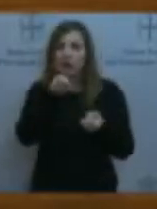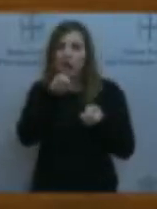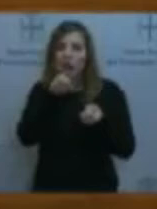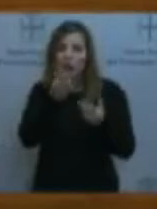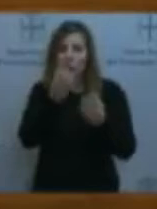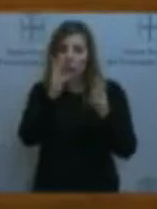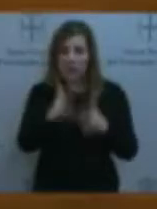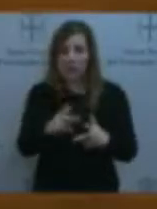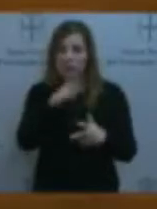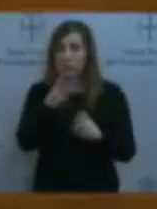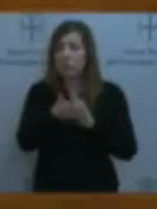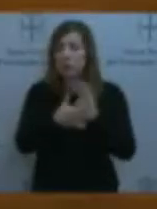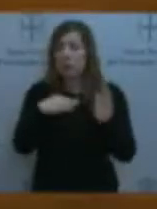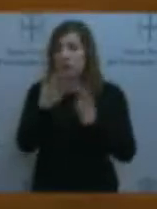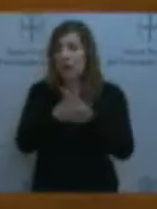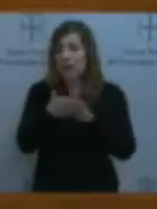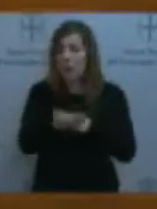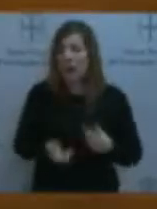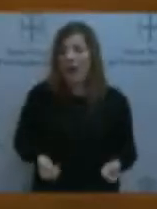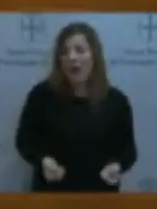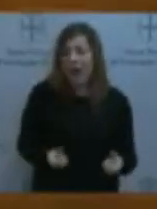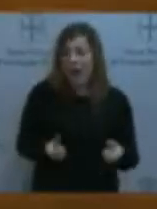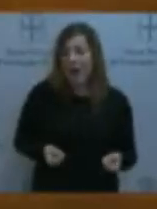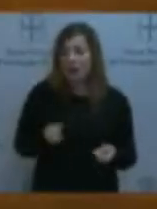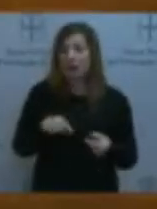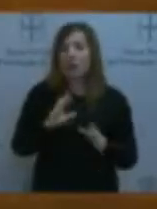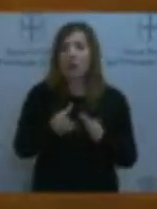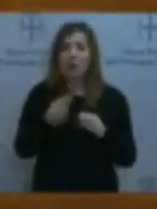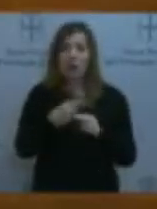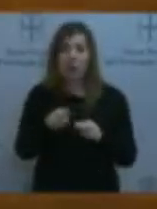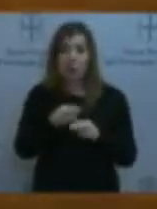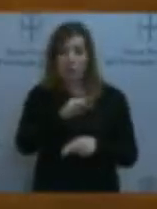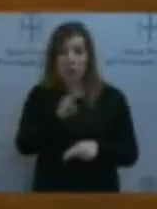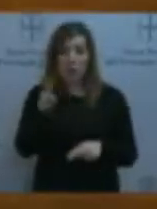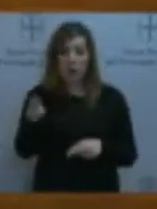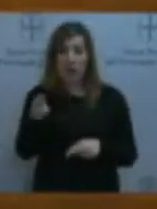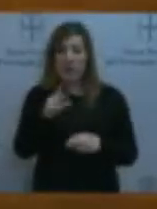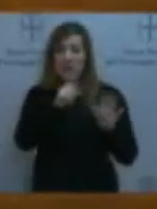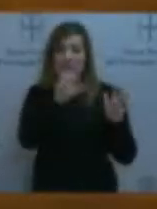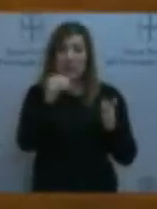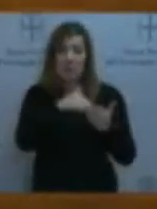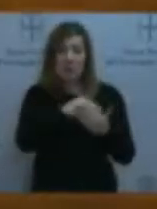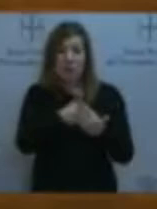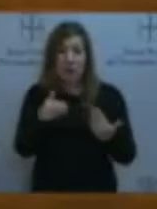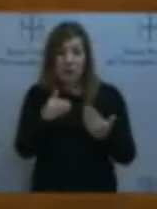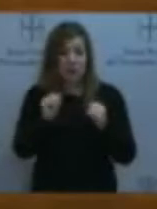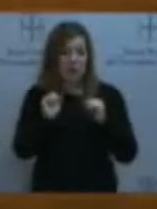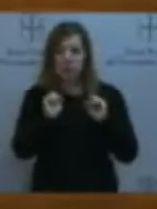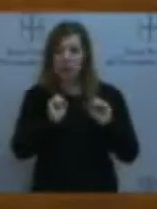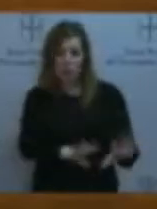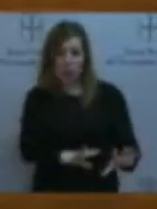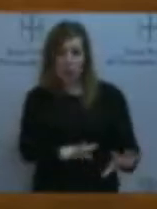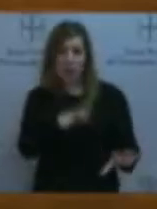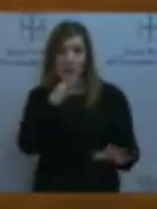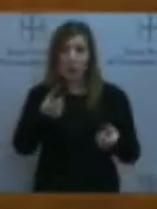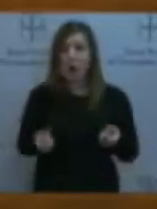hablar del techo de gasto, como el Gobierno popular, del Partido Popular, ha reducido más de 60.000 millones ese techo de gasto, que sigue